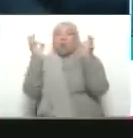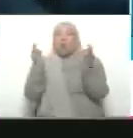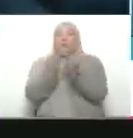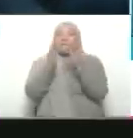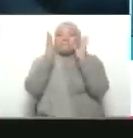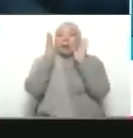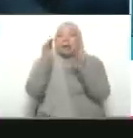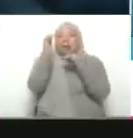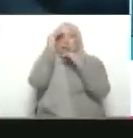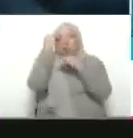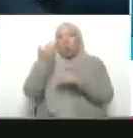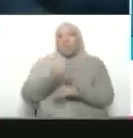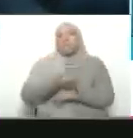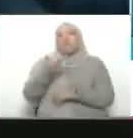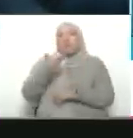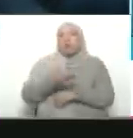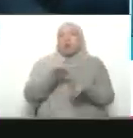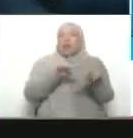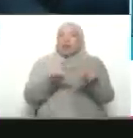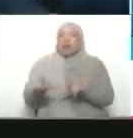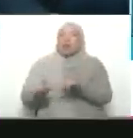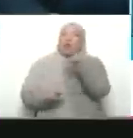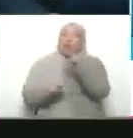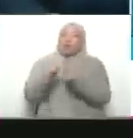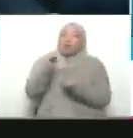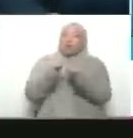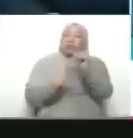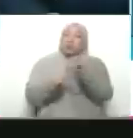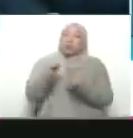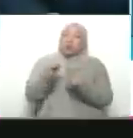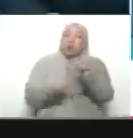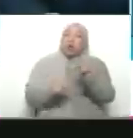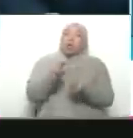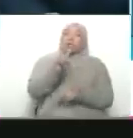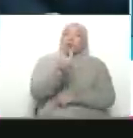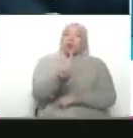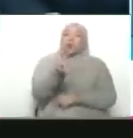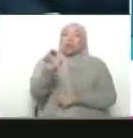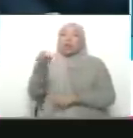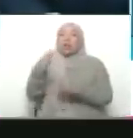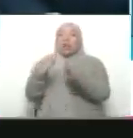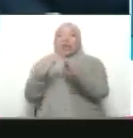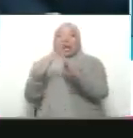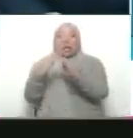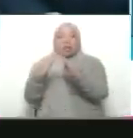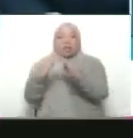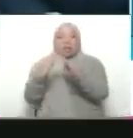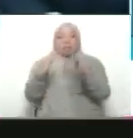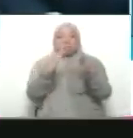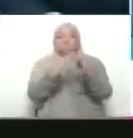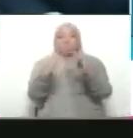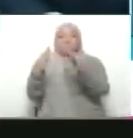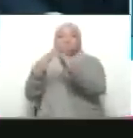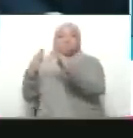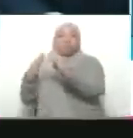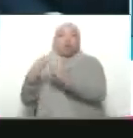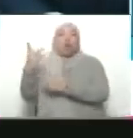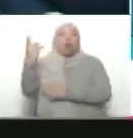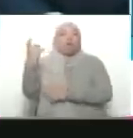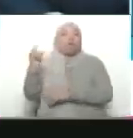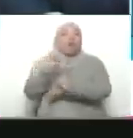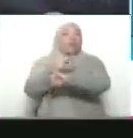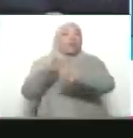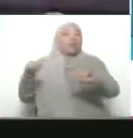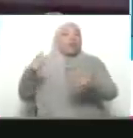importante presidente es que ya están en construcción las 200 viviendas que faltan para terminar de